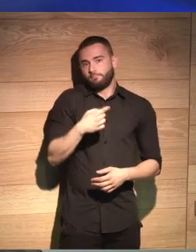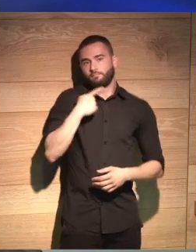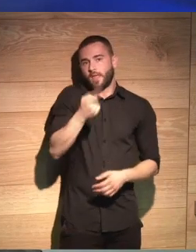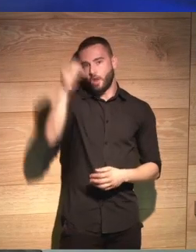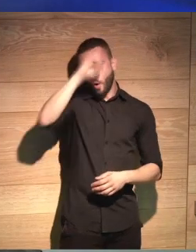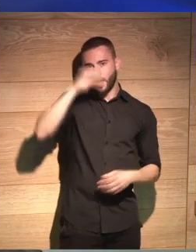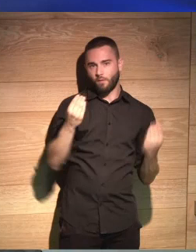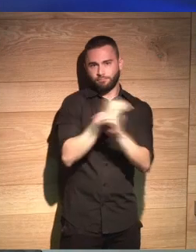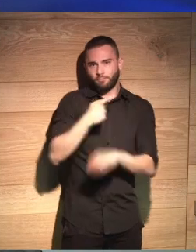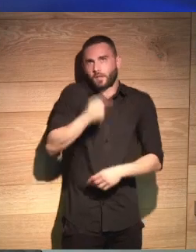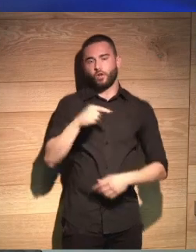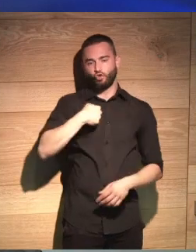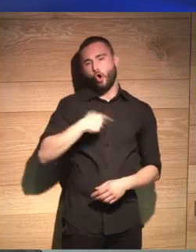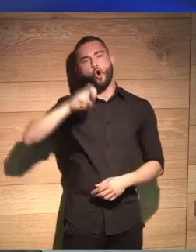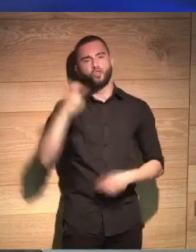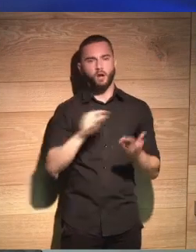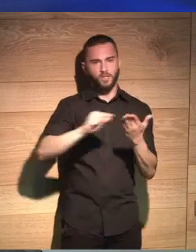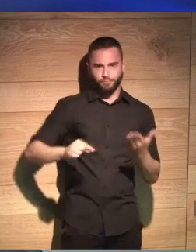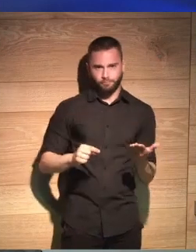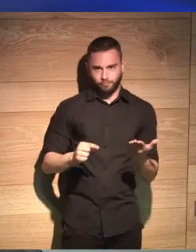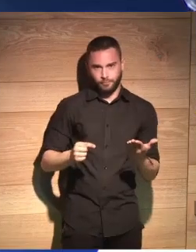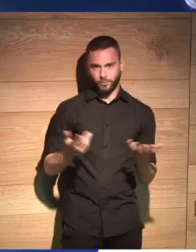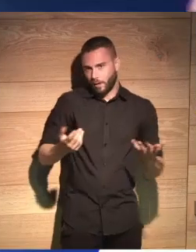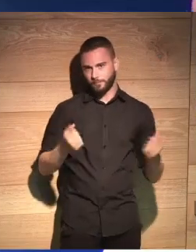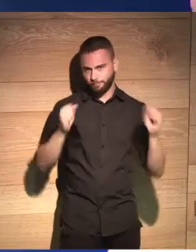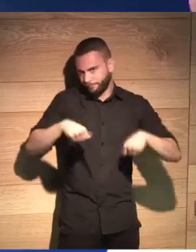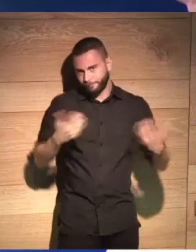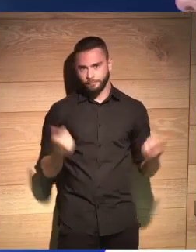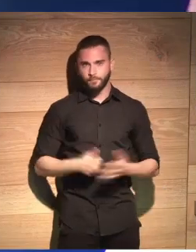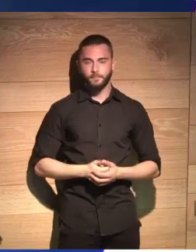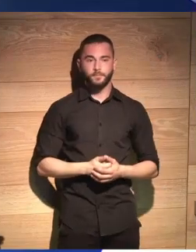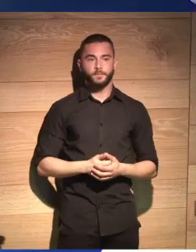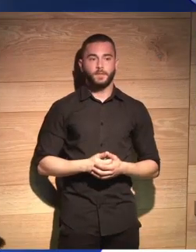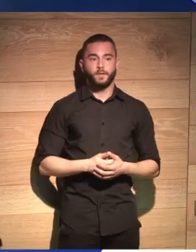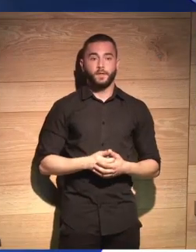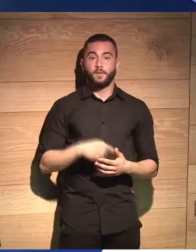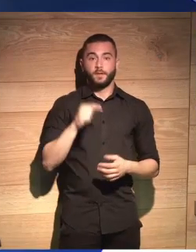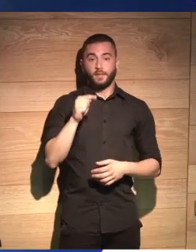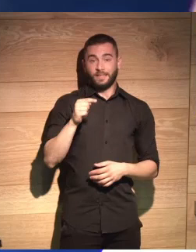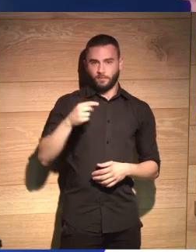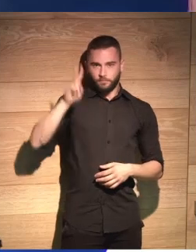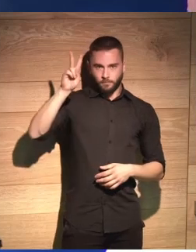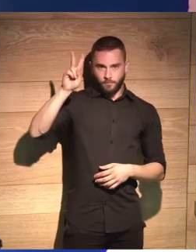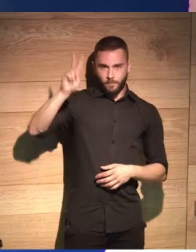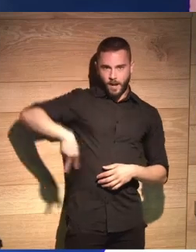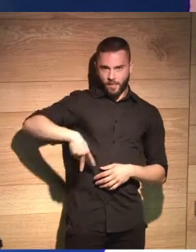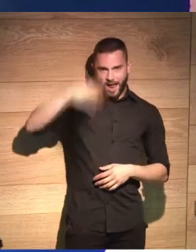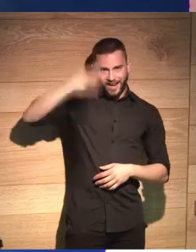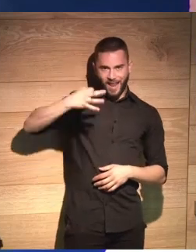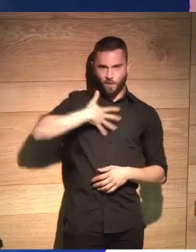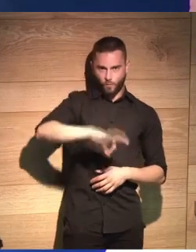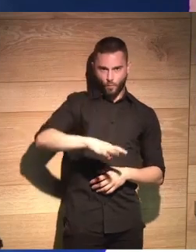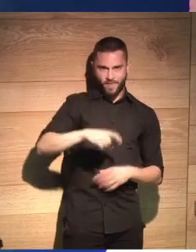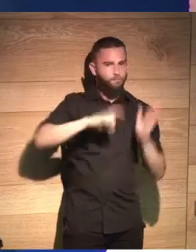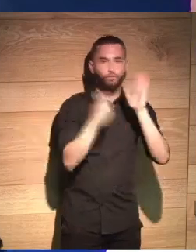que va a decir, lo genial es que es otra cosa que es la que pones tú y que además es verosímil por completo. Y de ahí que